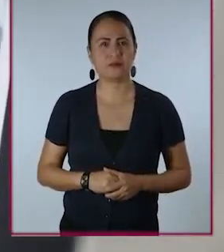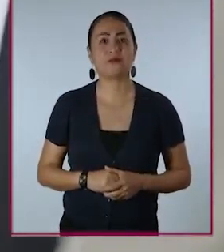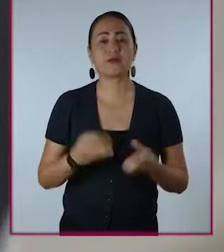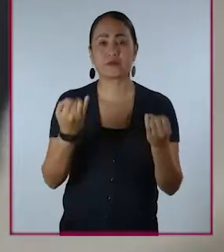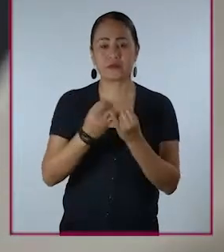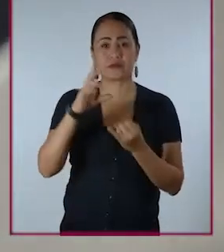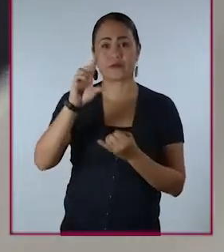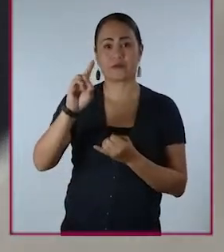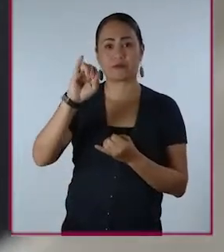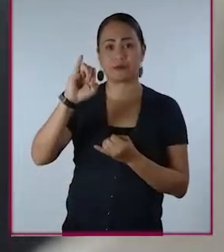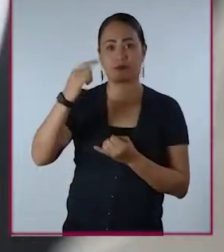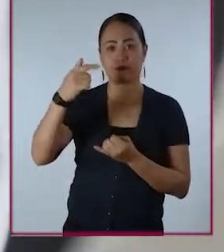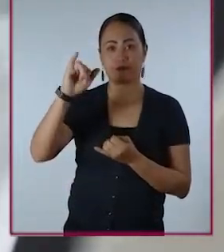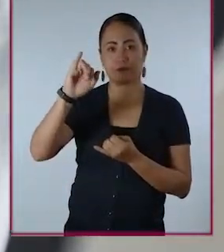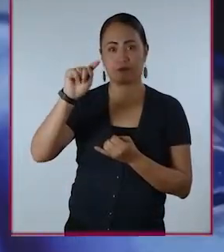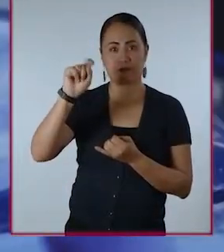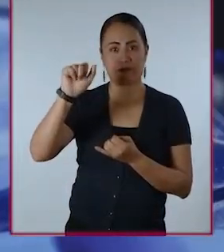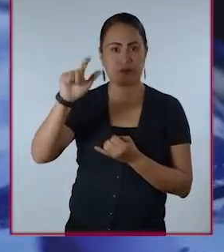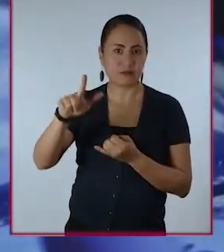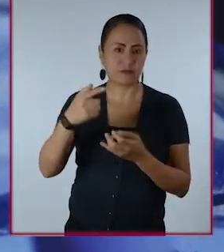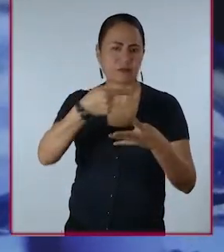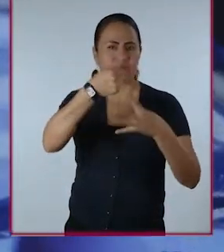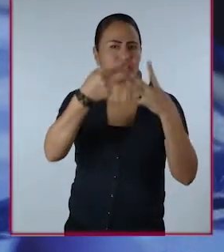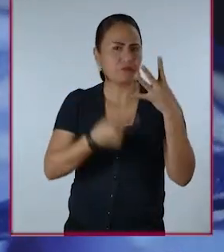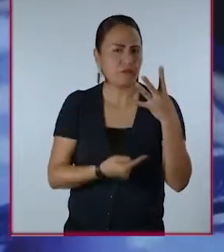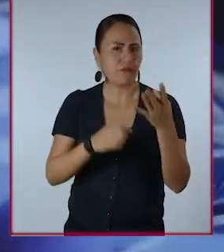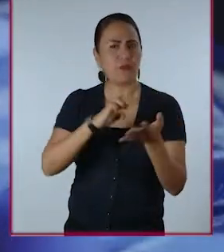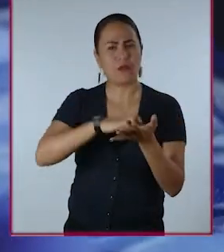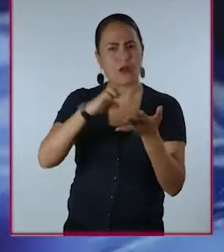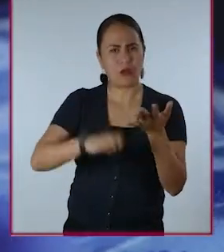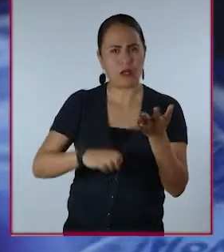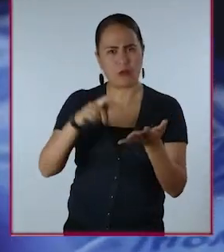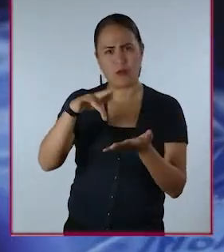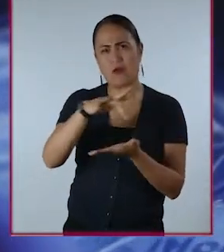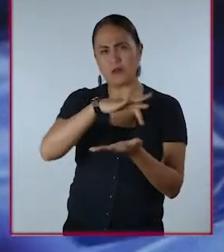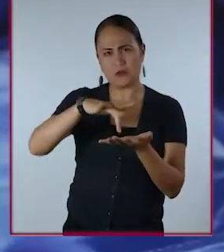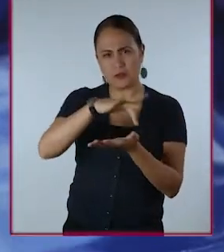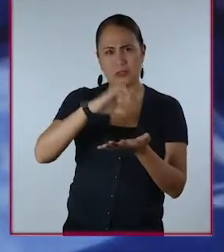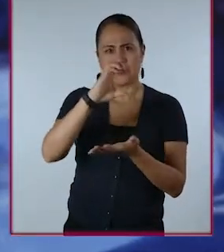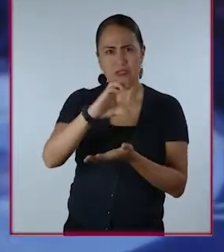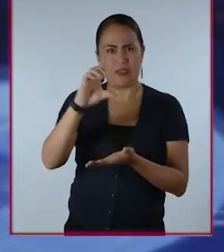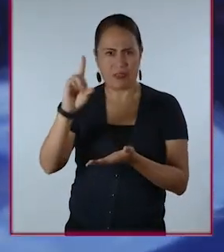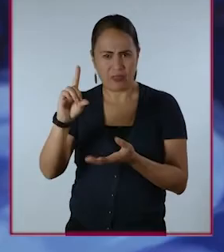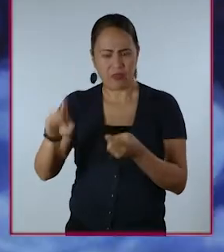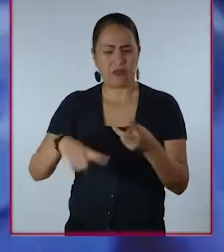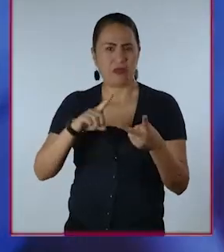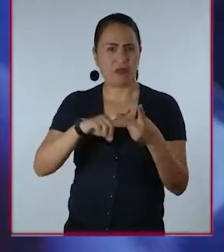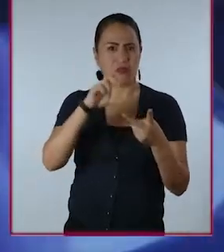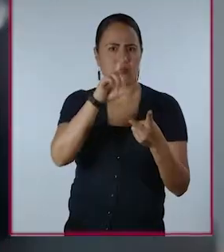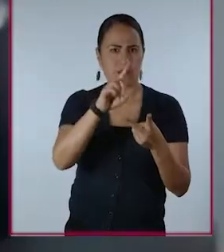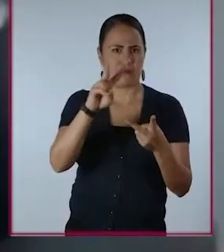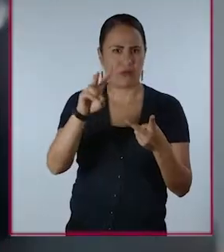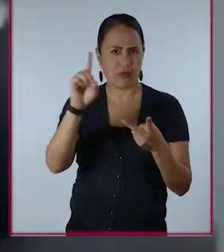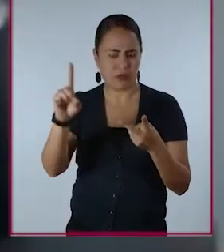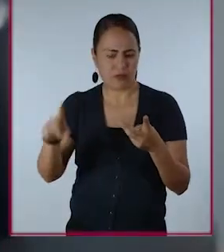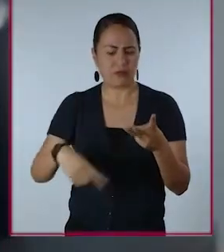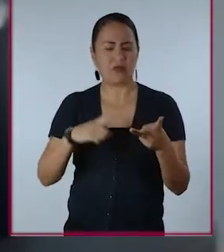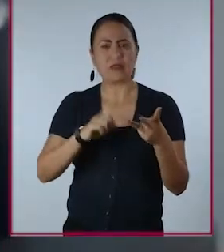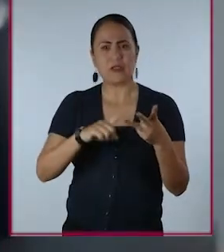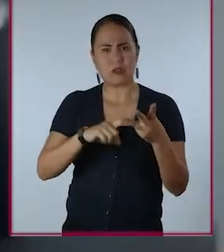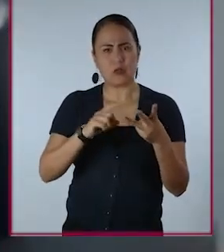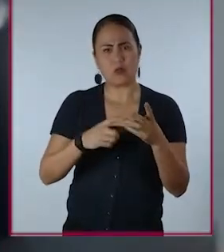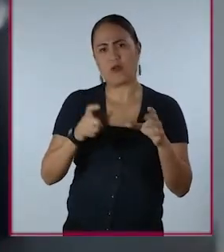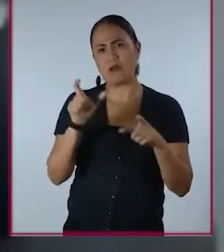digitales, podemos mencionar varios. Los soportes ópticos como los CDs y DVDs. Los electromagnéticos como